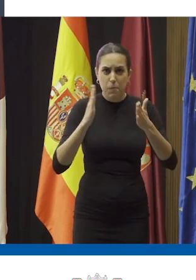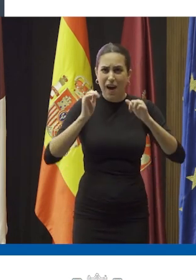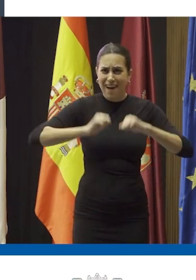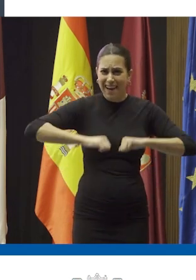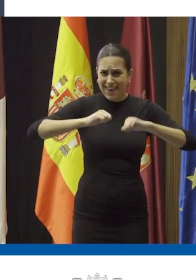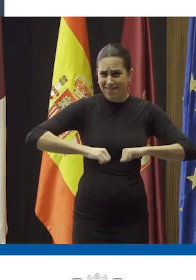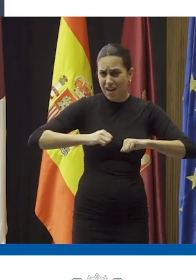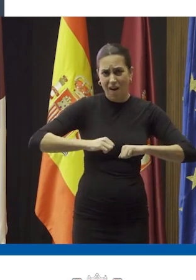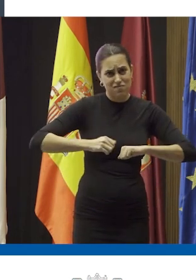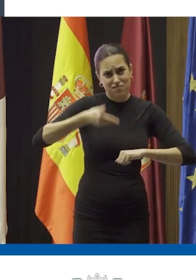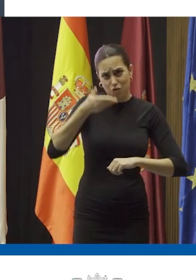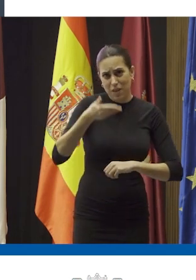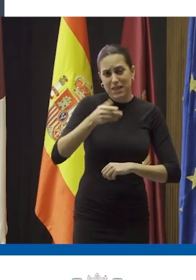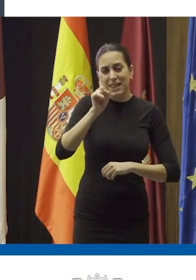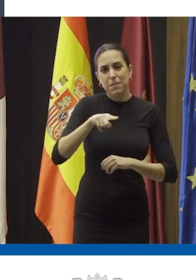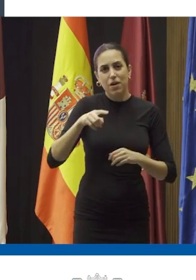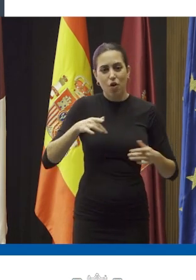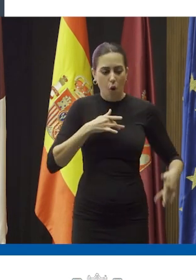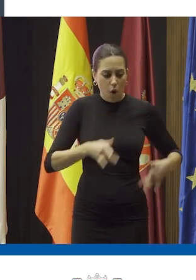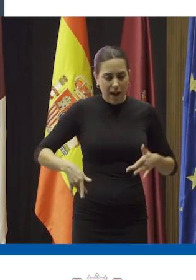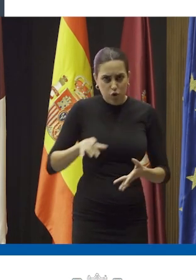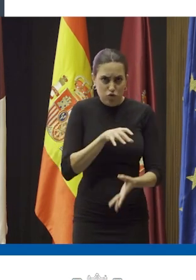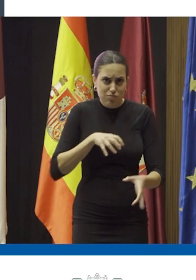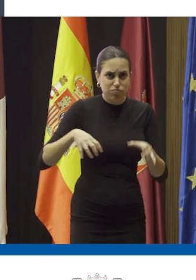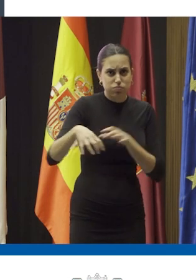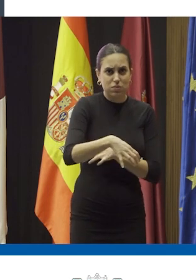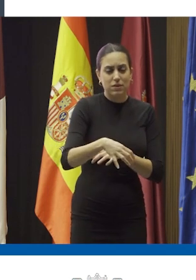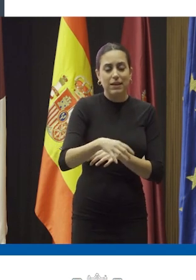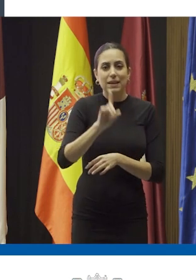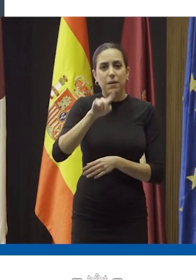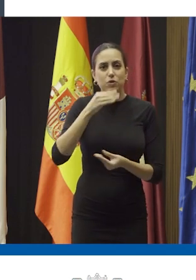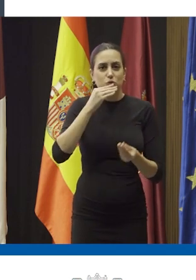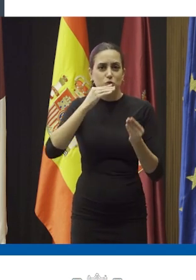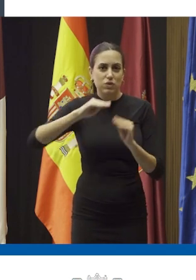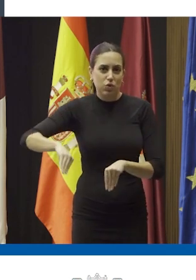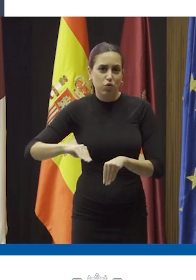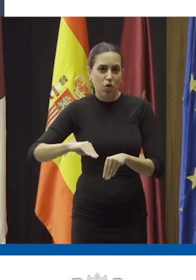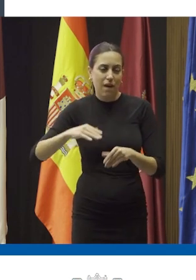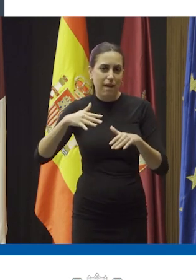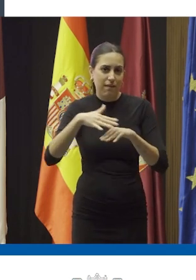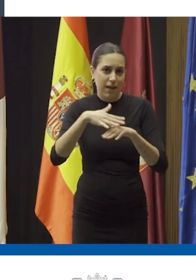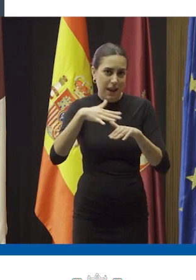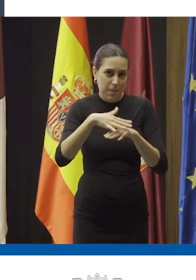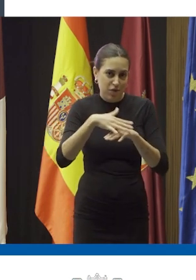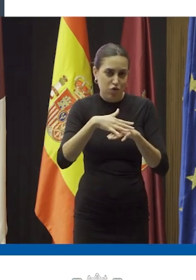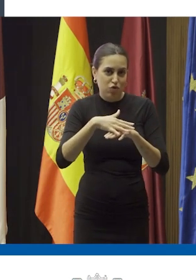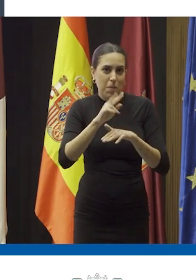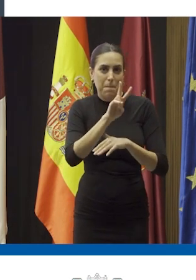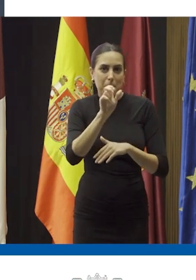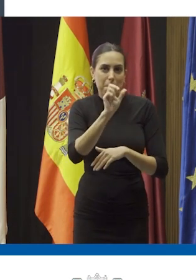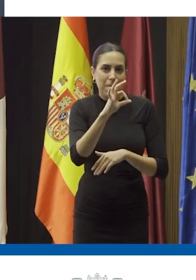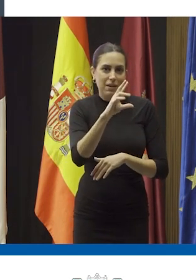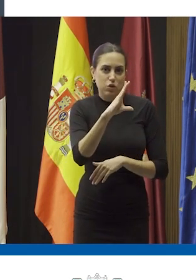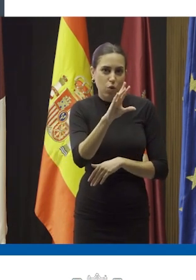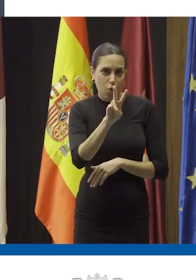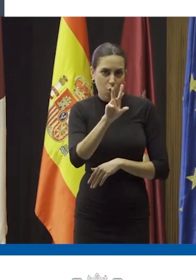fundamental. Los trasplantes de órganos, la sustitución de elementos vasculares por tejidos elásticos. Estos, de aquel, donde